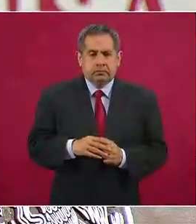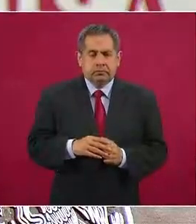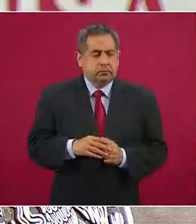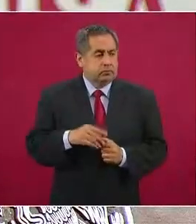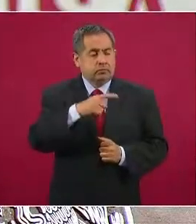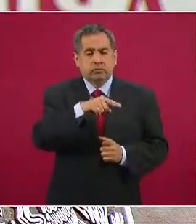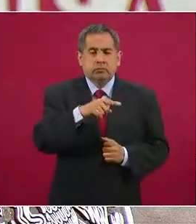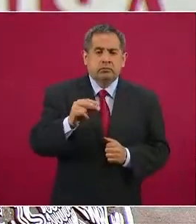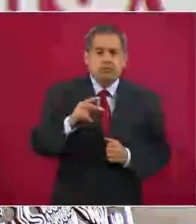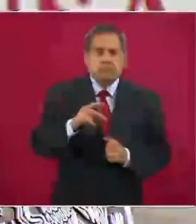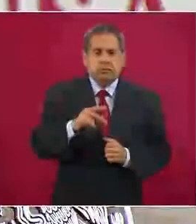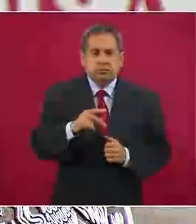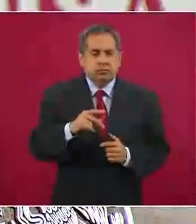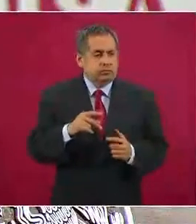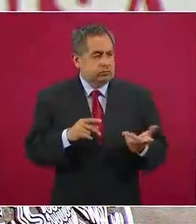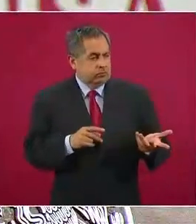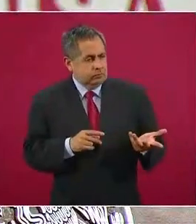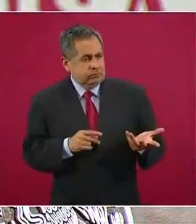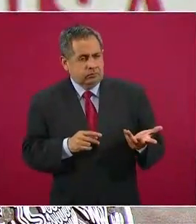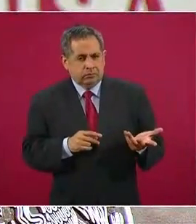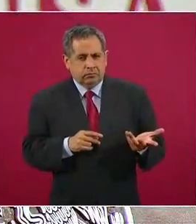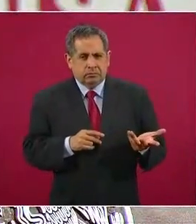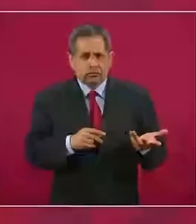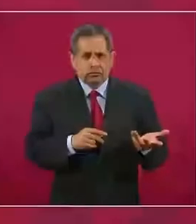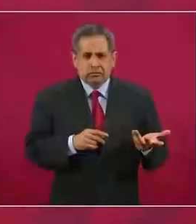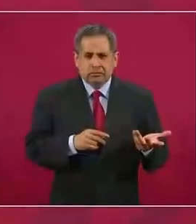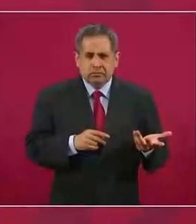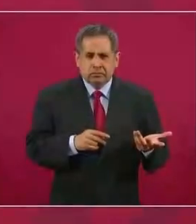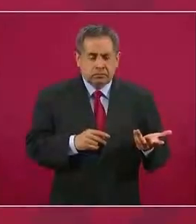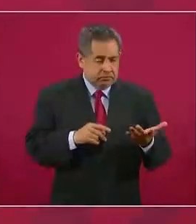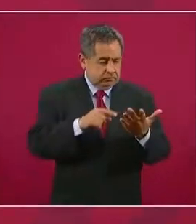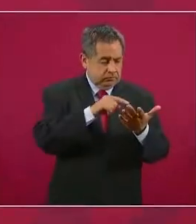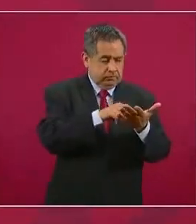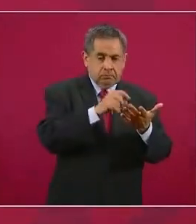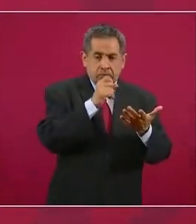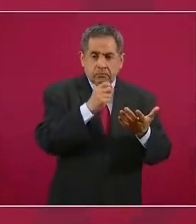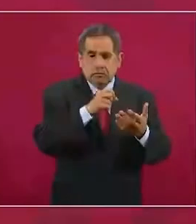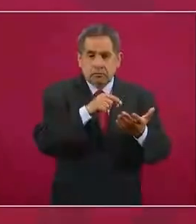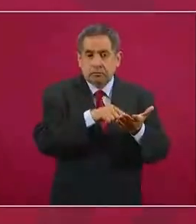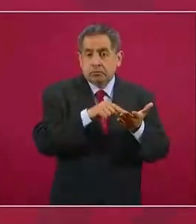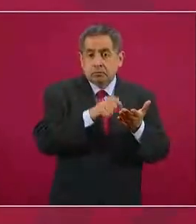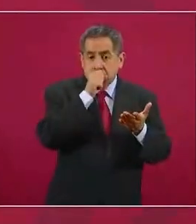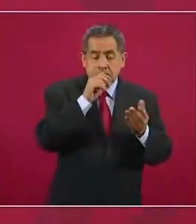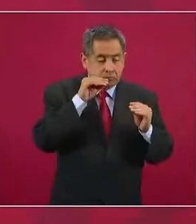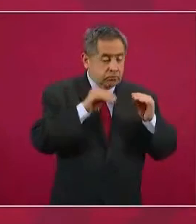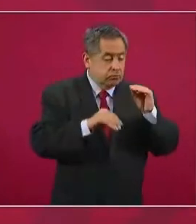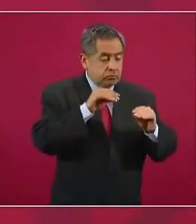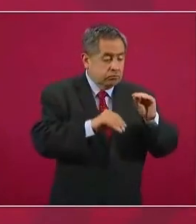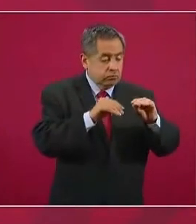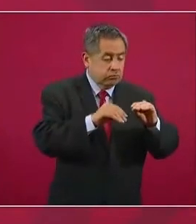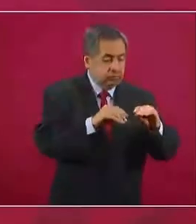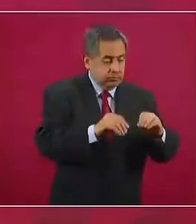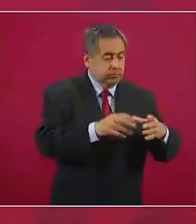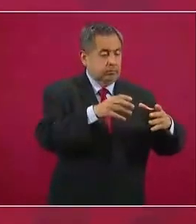los alimentos que se deben de utilizar para hacer estos